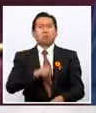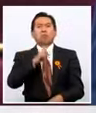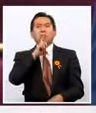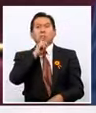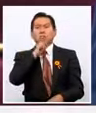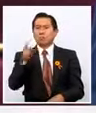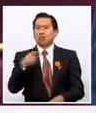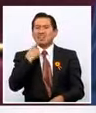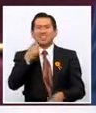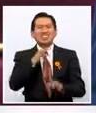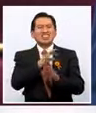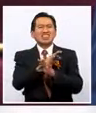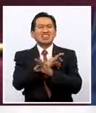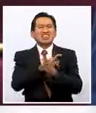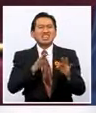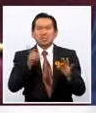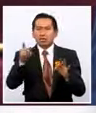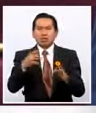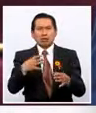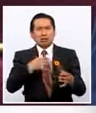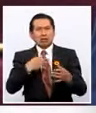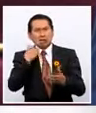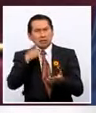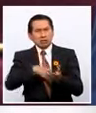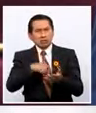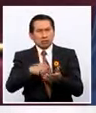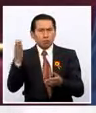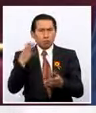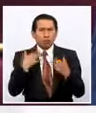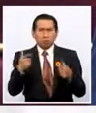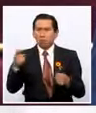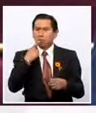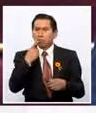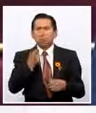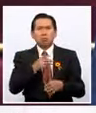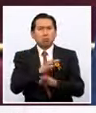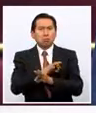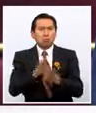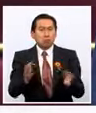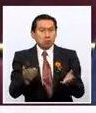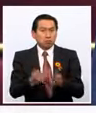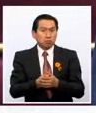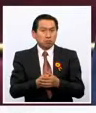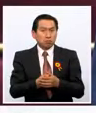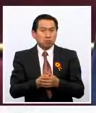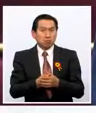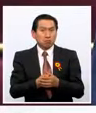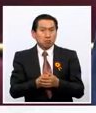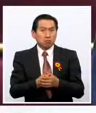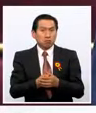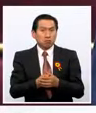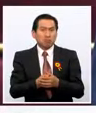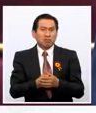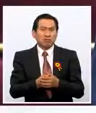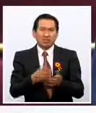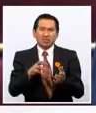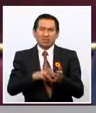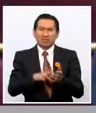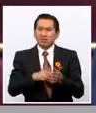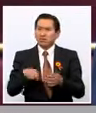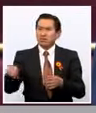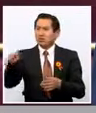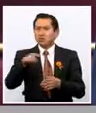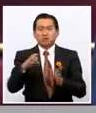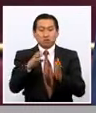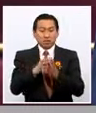abren la boca para reclamar por el bono salud fue como si todos los candidatos